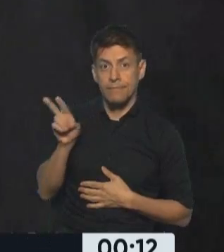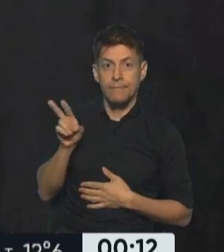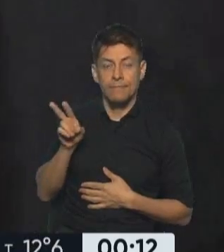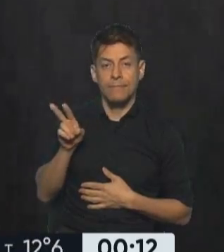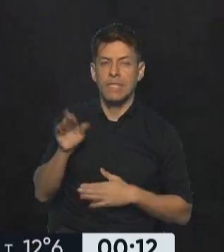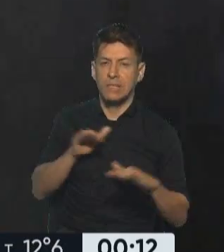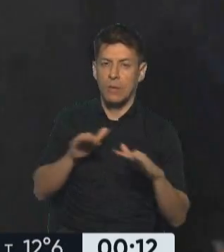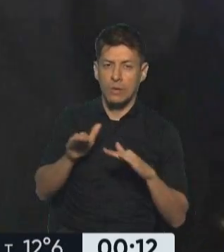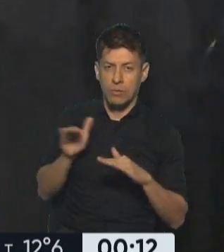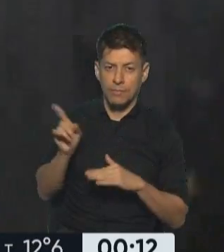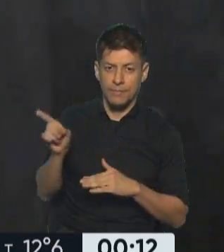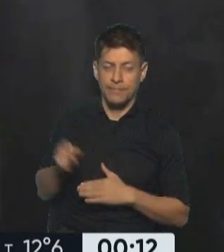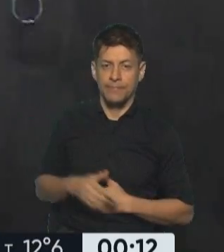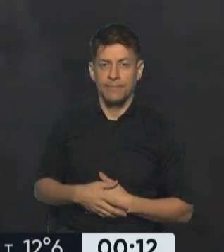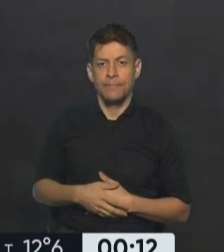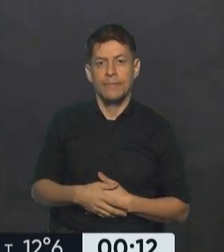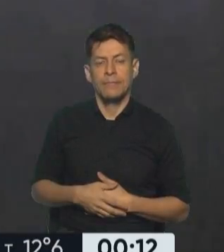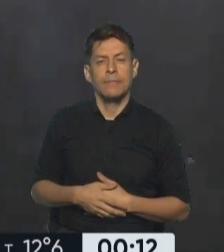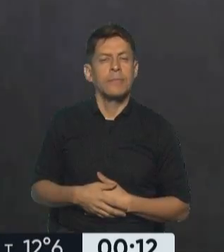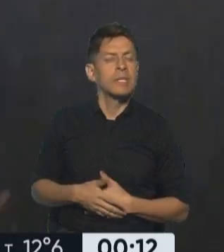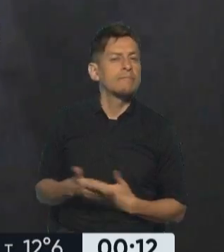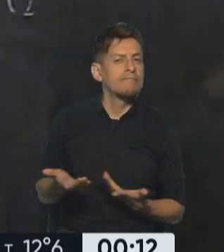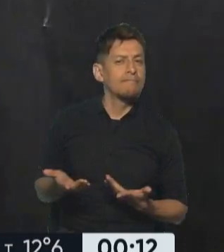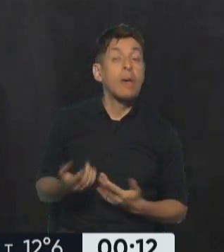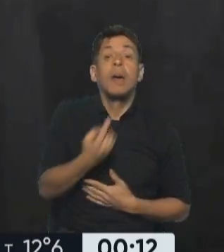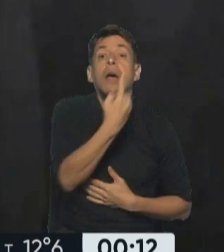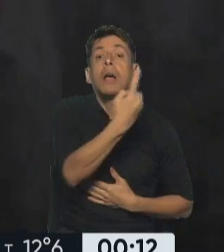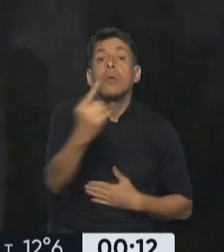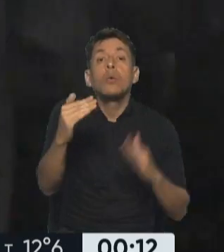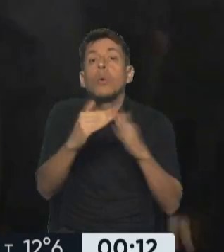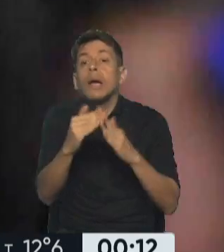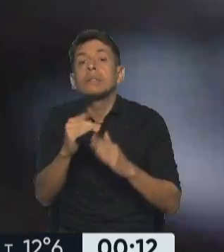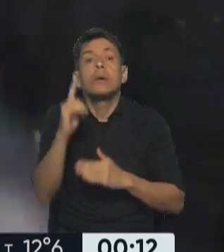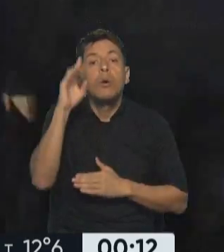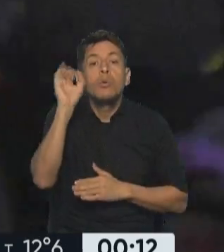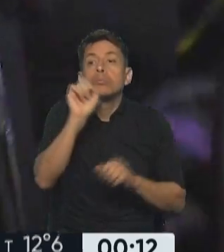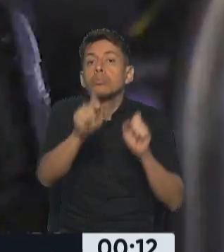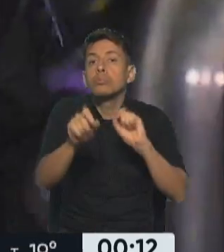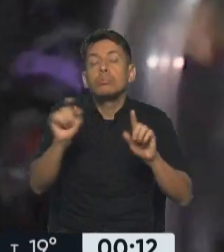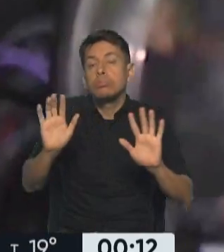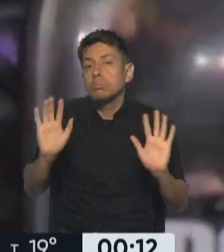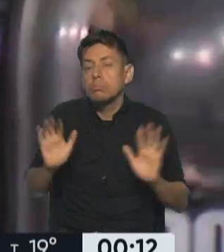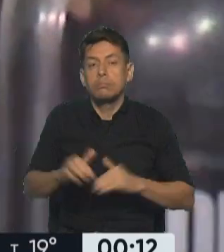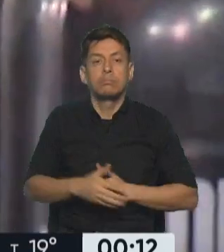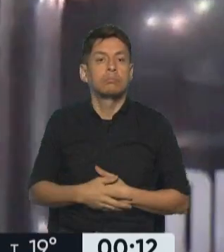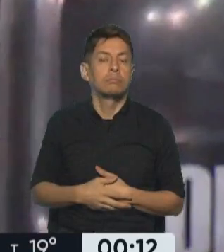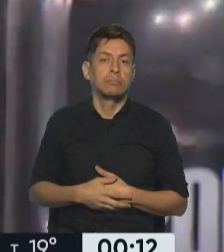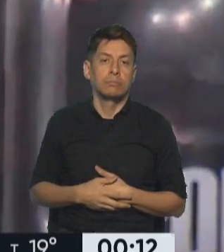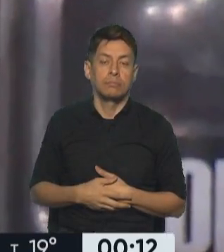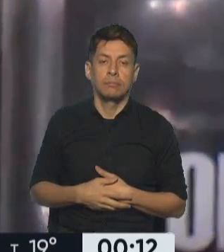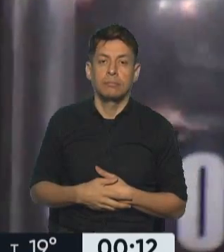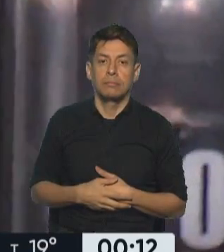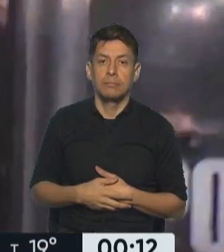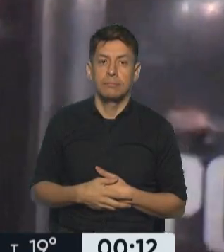para tratar de interpretar, que cada uno en sus casas pueda sacar sus propias conclusiones de lo que sucedió en la tarde de